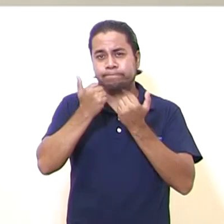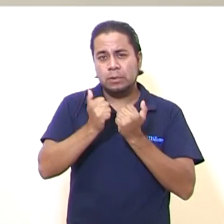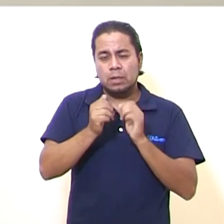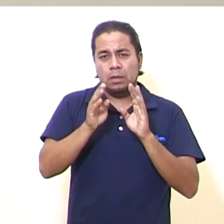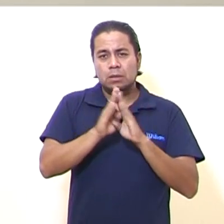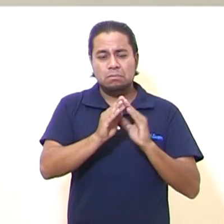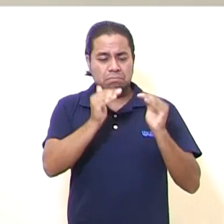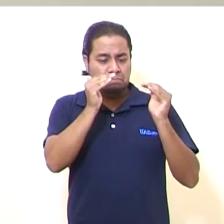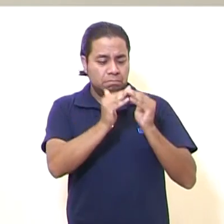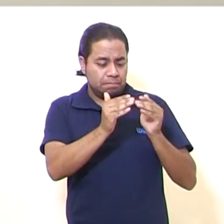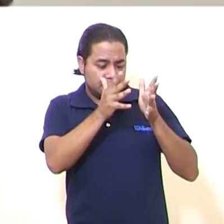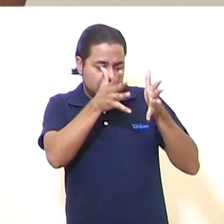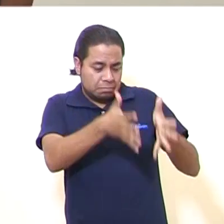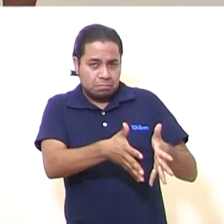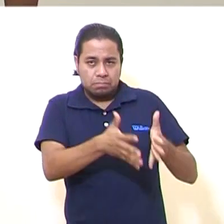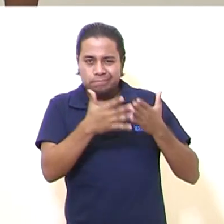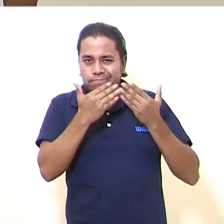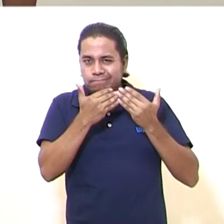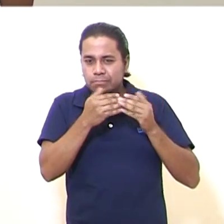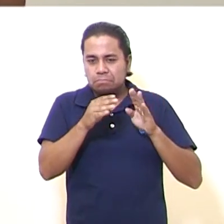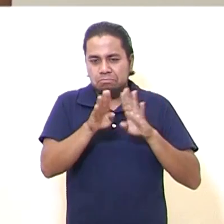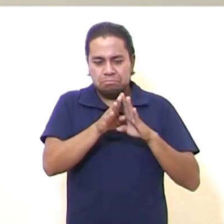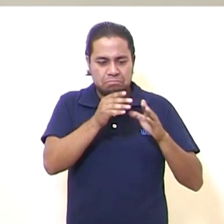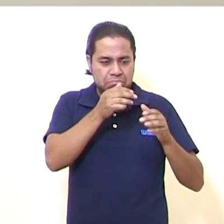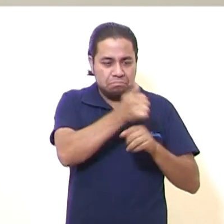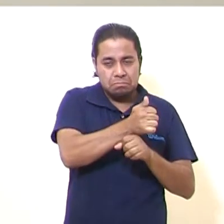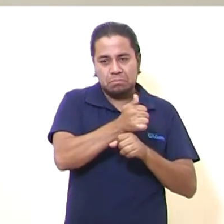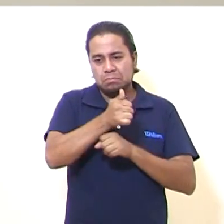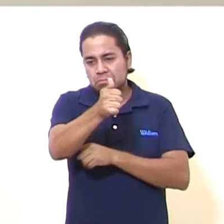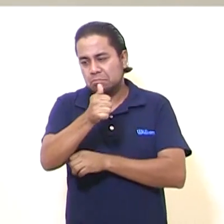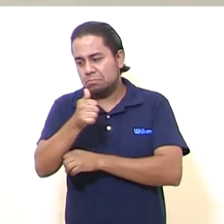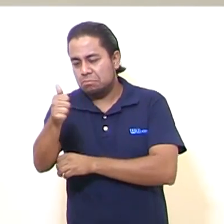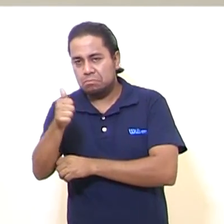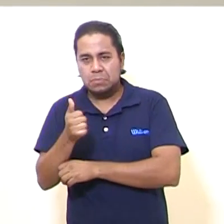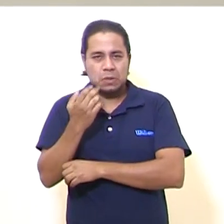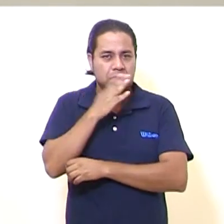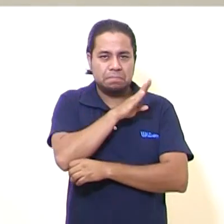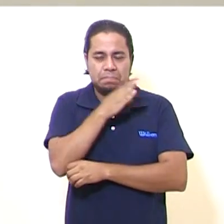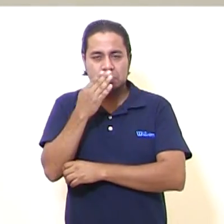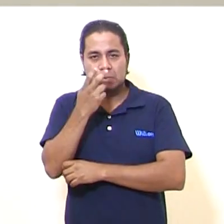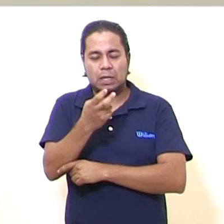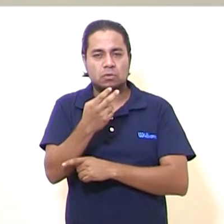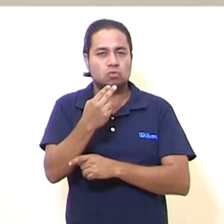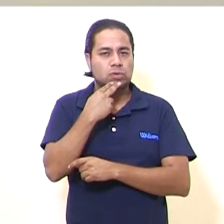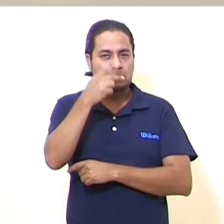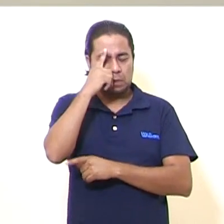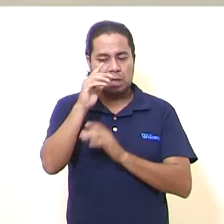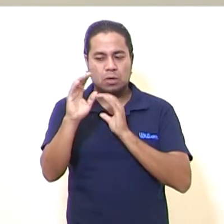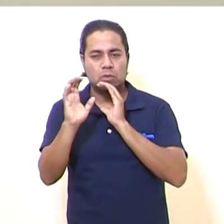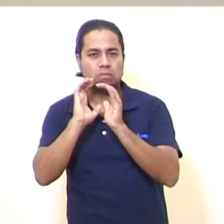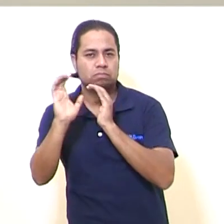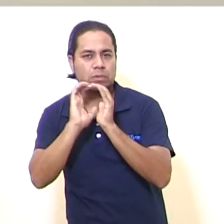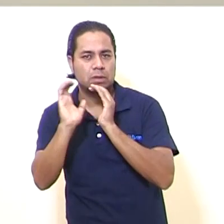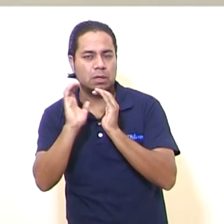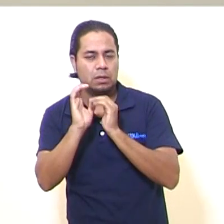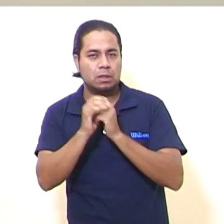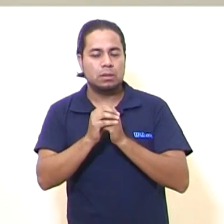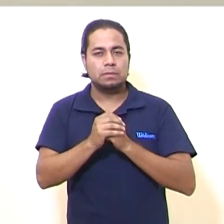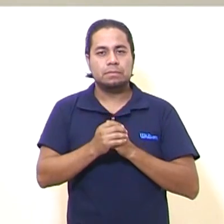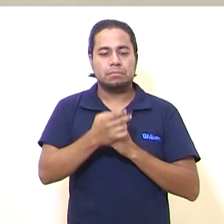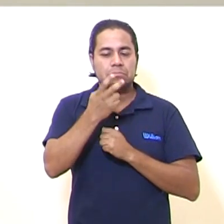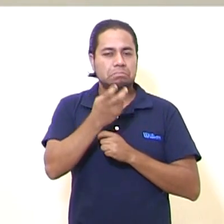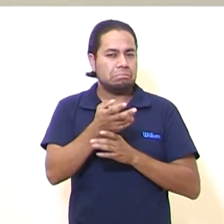un sedentarismo, utilizaban esto para poder tener una comunicación. Esta comunicación era